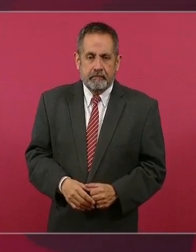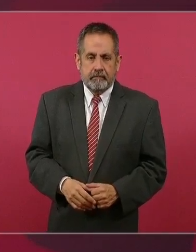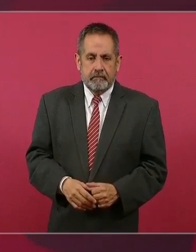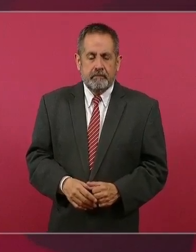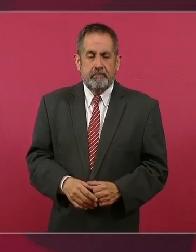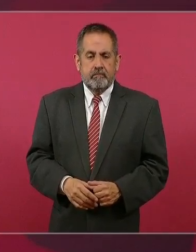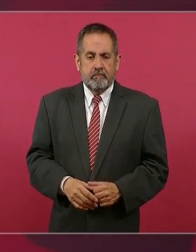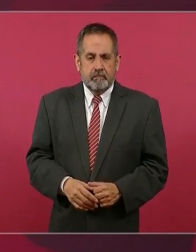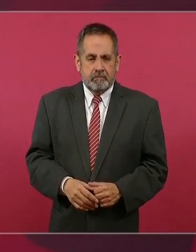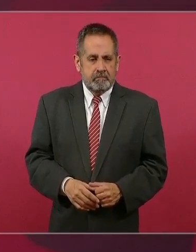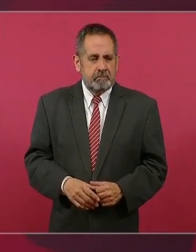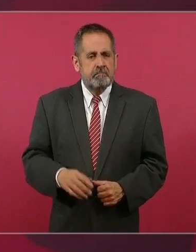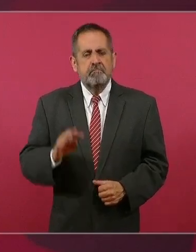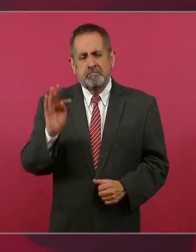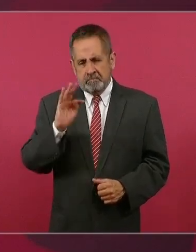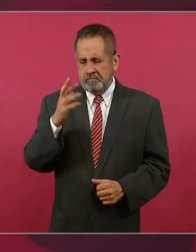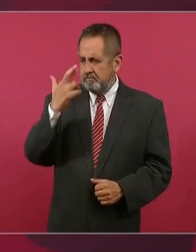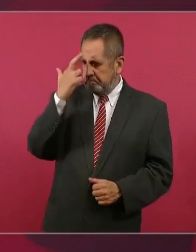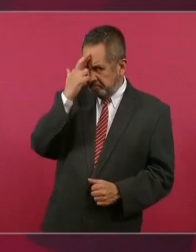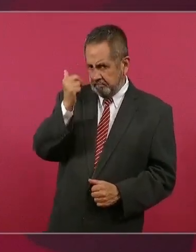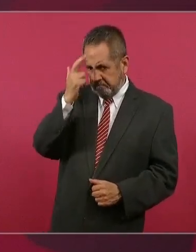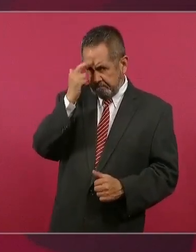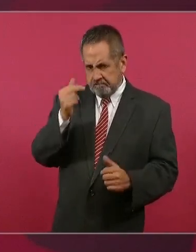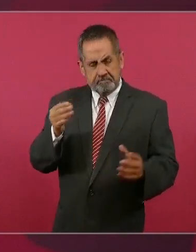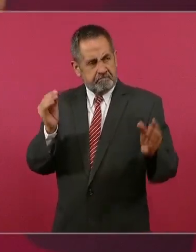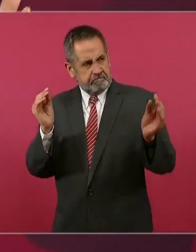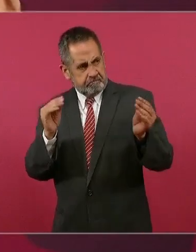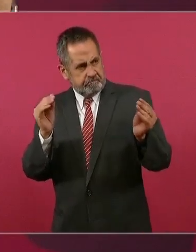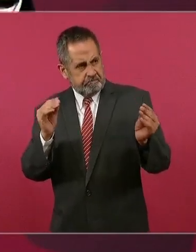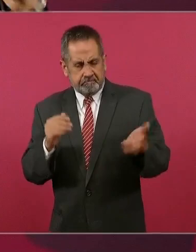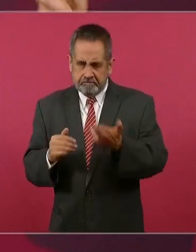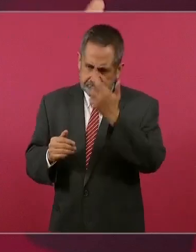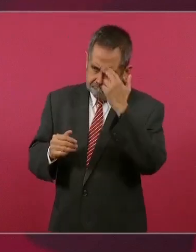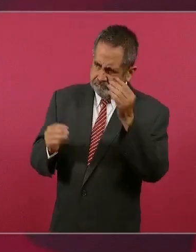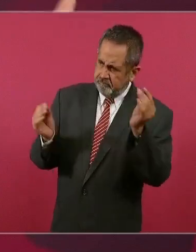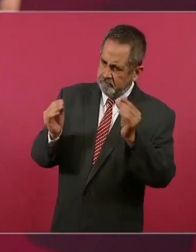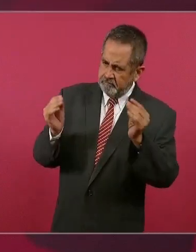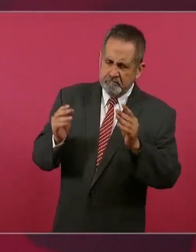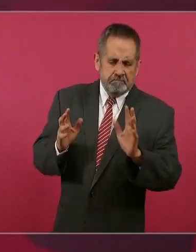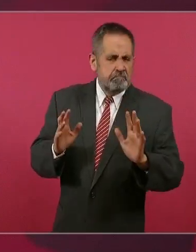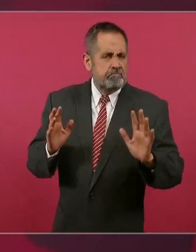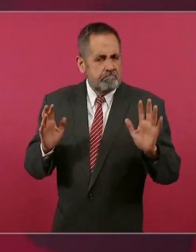se puede argumentar, pueden estar viendo, ¿no?,